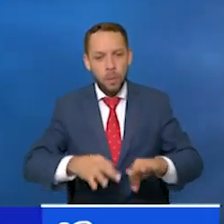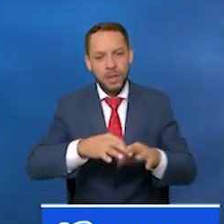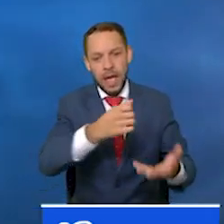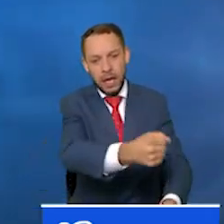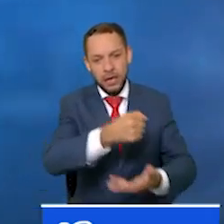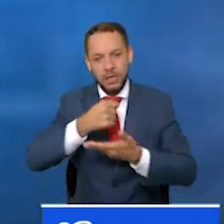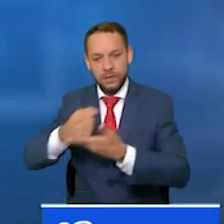más afectados